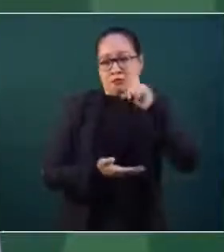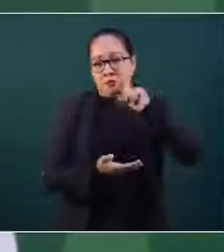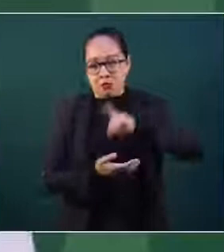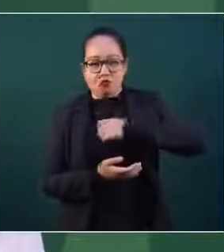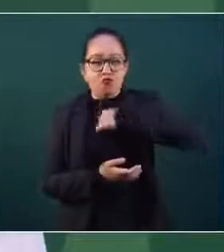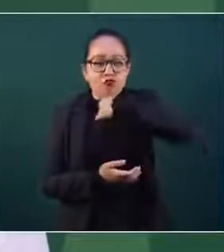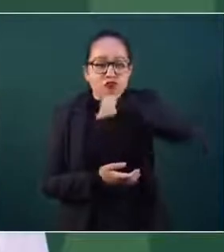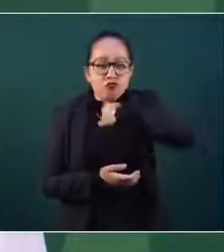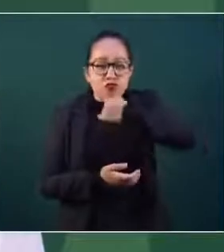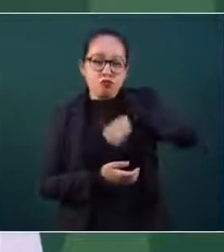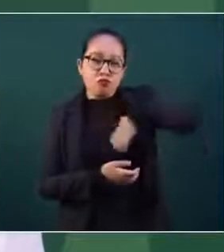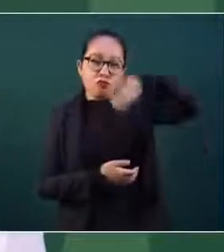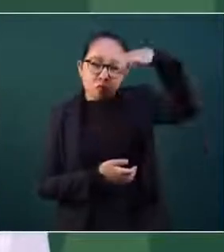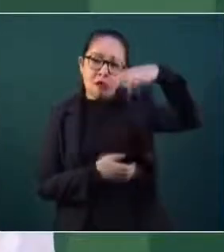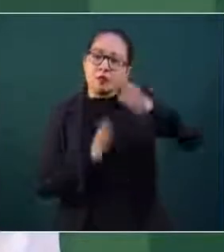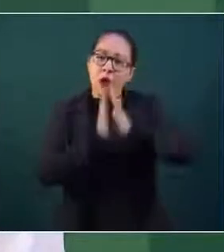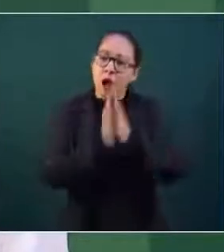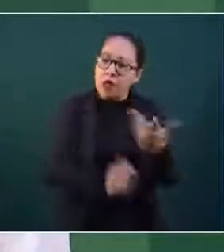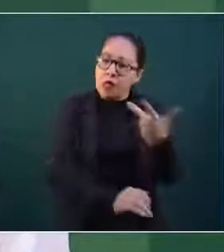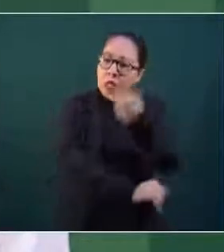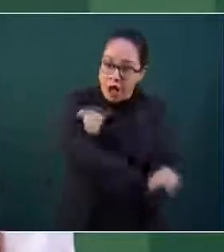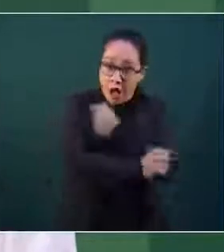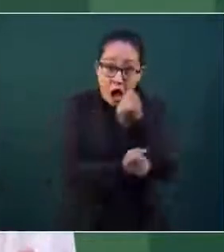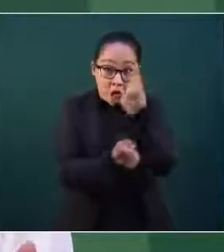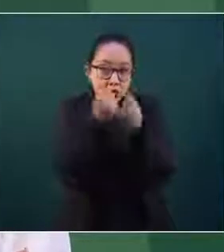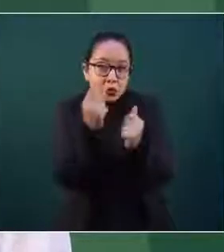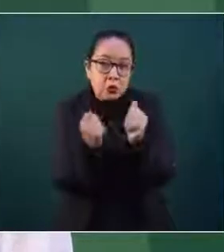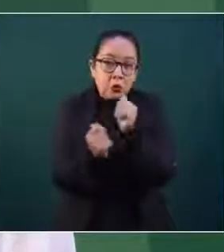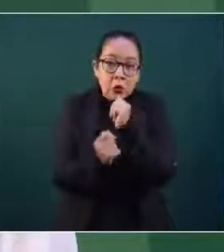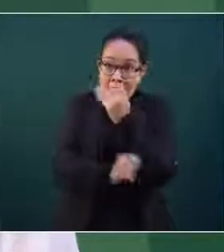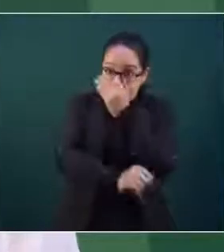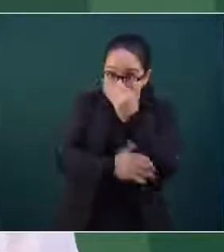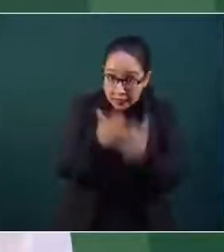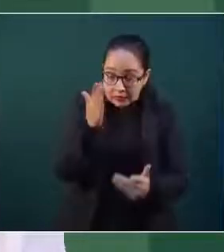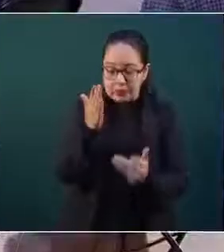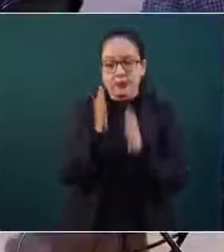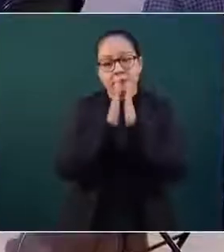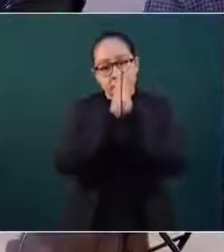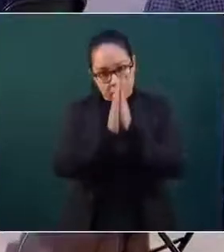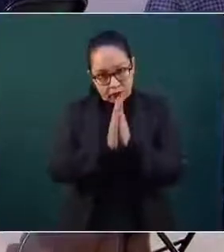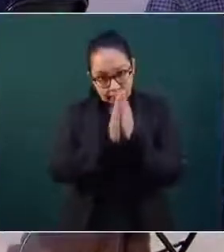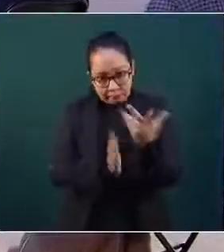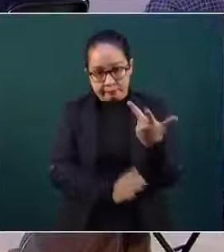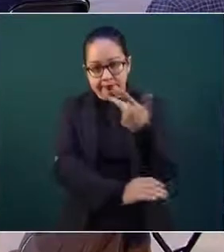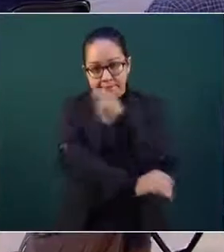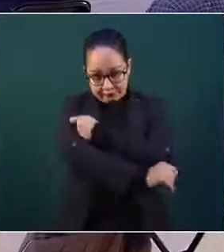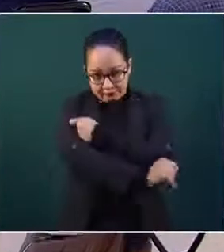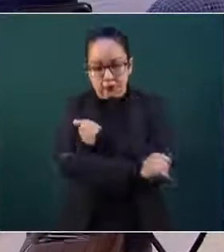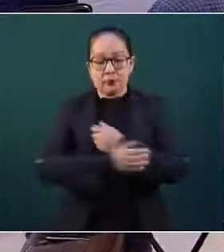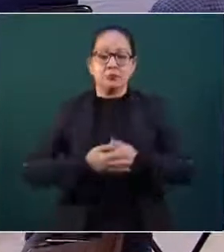los que puedan quedar, que estén pendientes. Y ya estamos